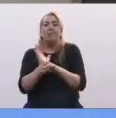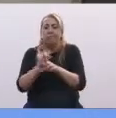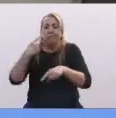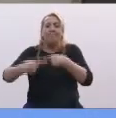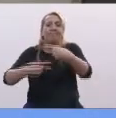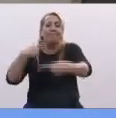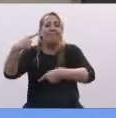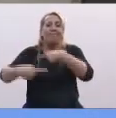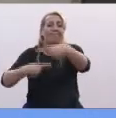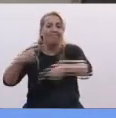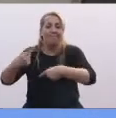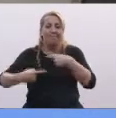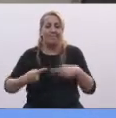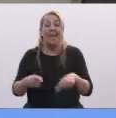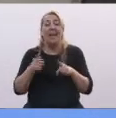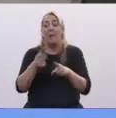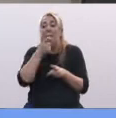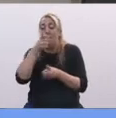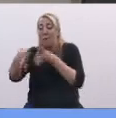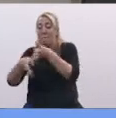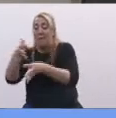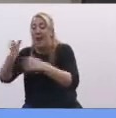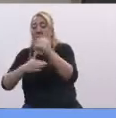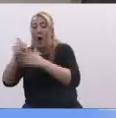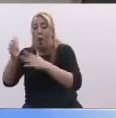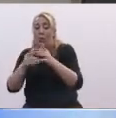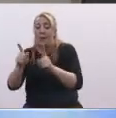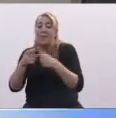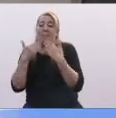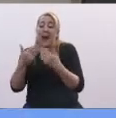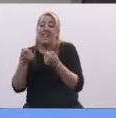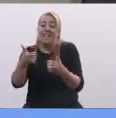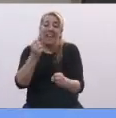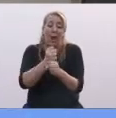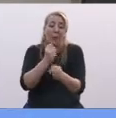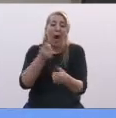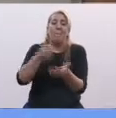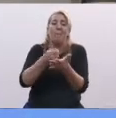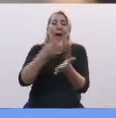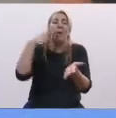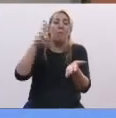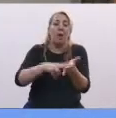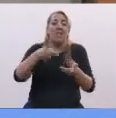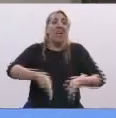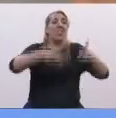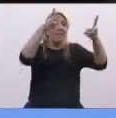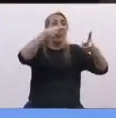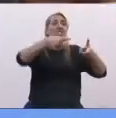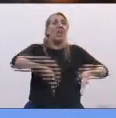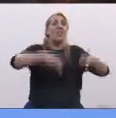virtuoso. Esa máquina que usted construía generaba trabajo, pagaba ganancias. Usted hacía un edificio, el año que viene